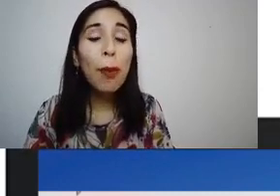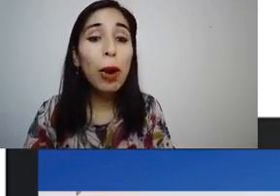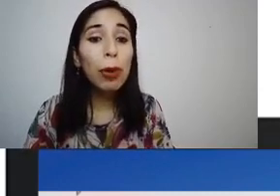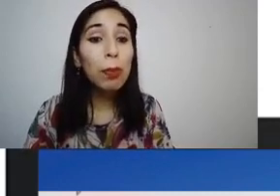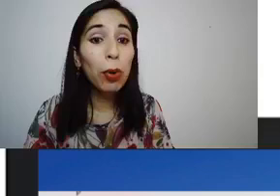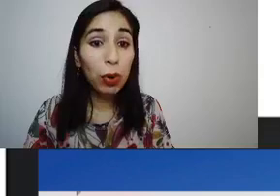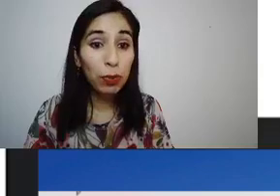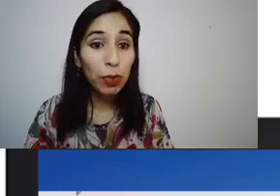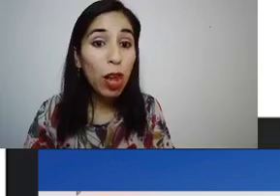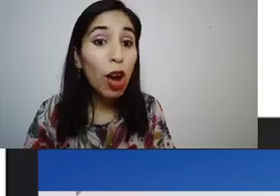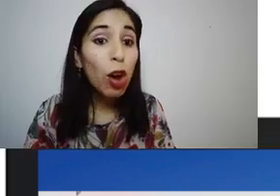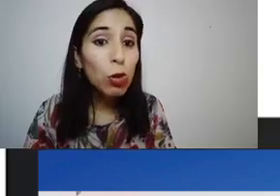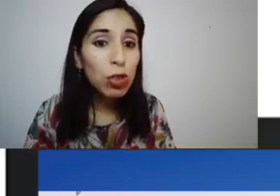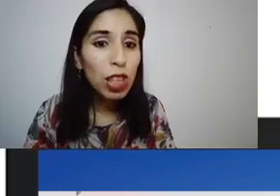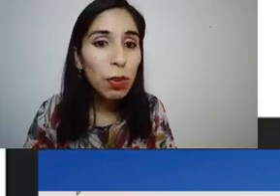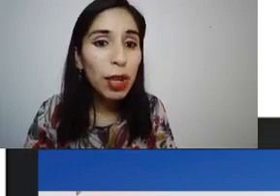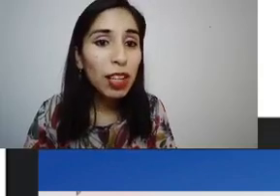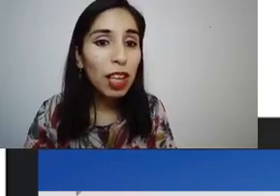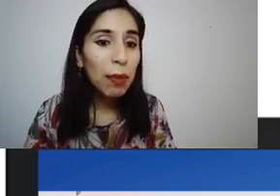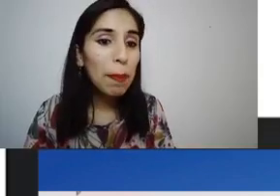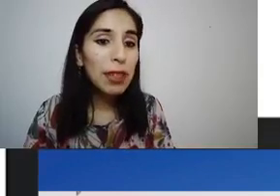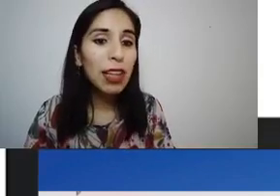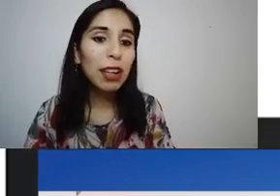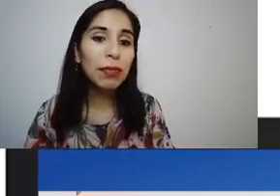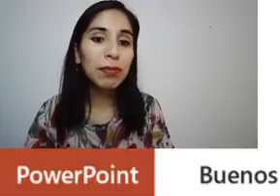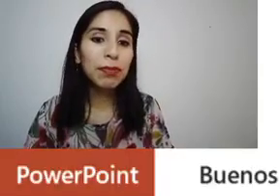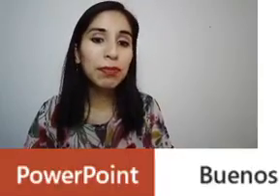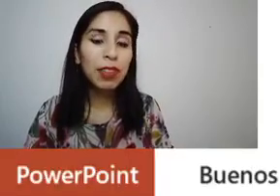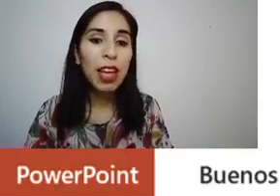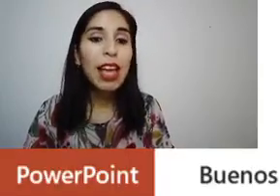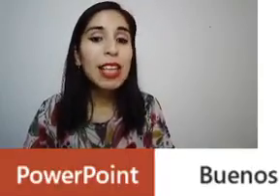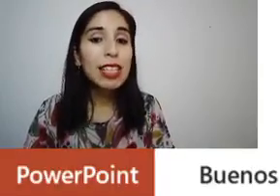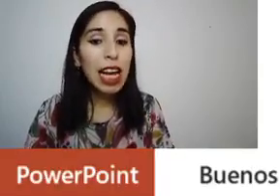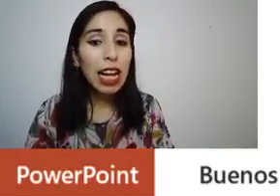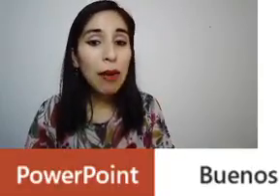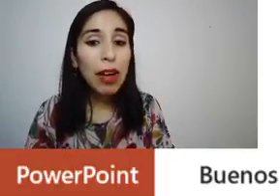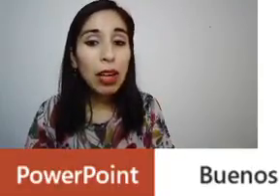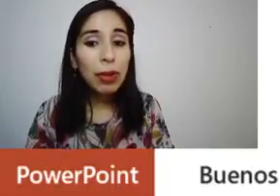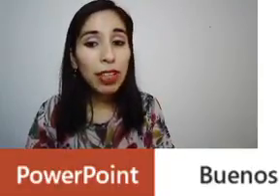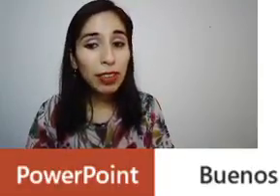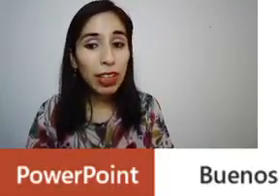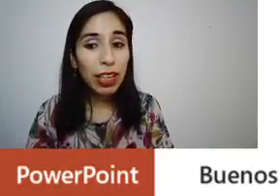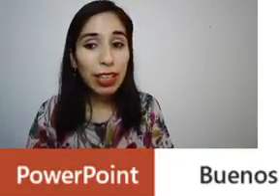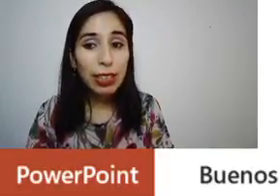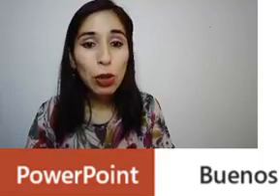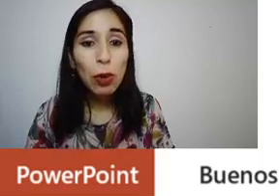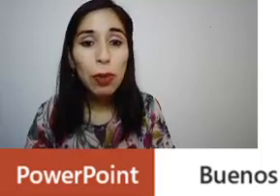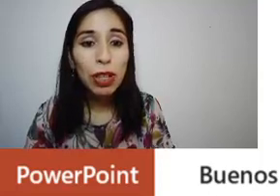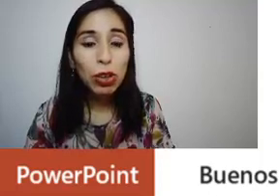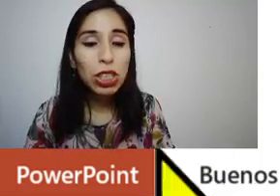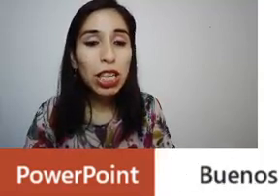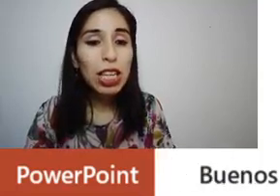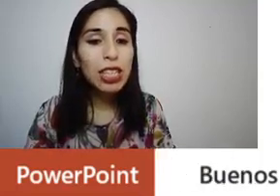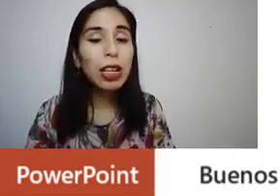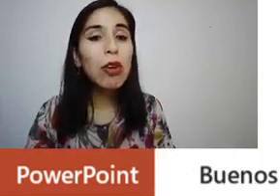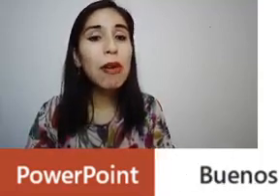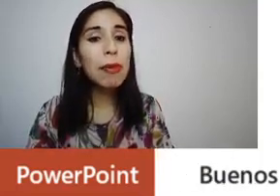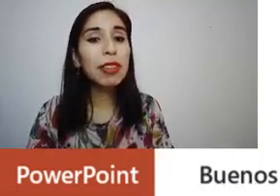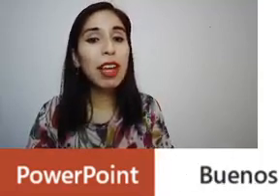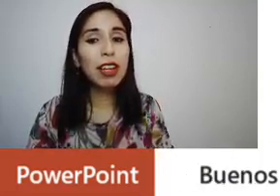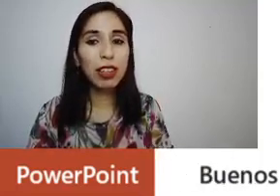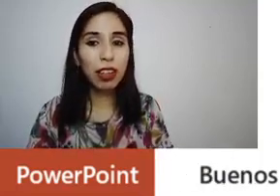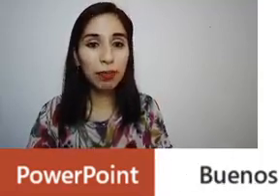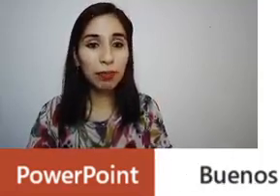power point observen qué va a pasar se acaba de abrir en estos momentos esta